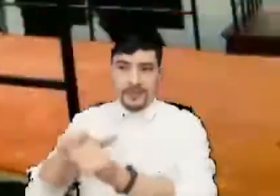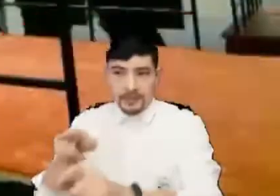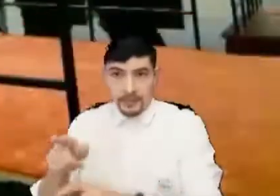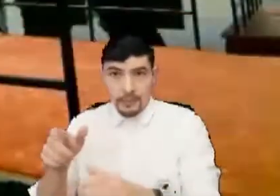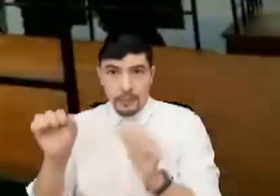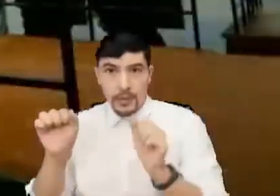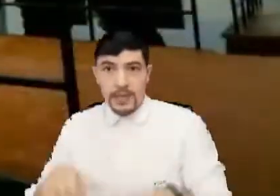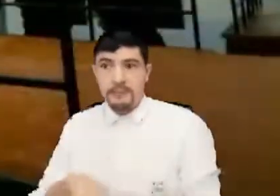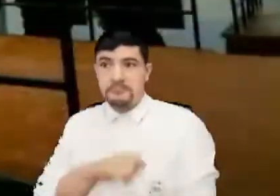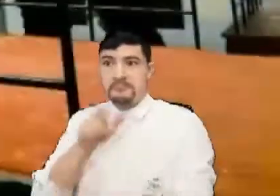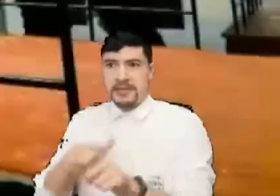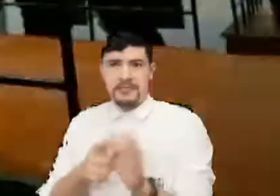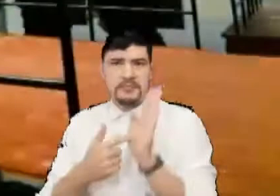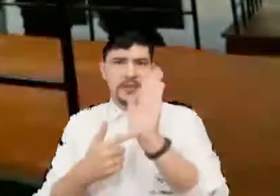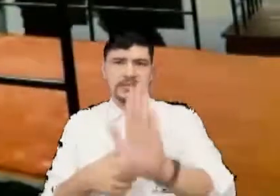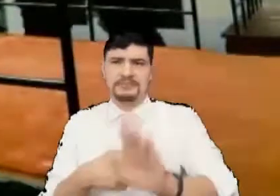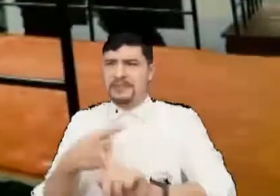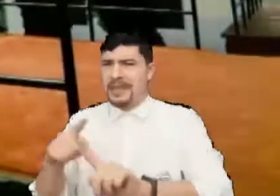la región.